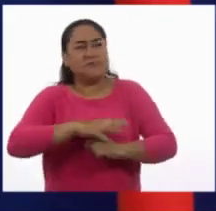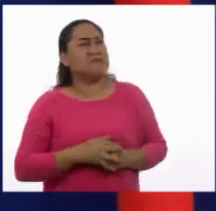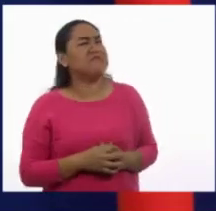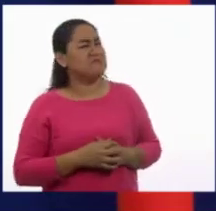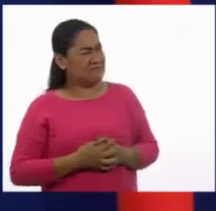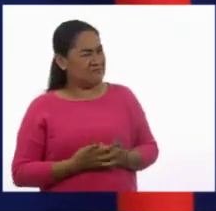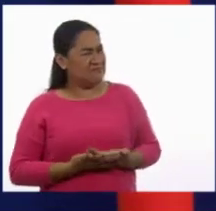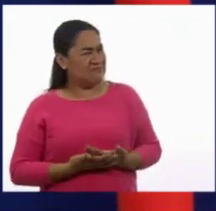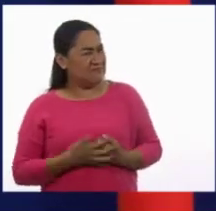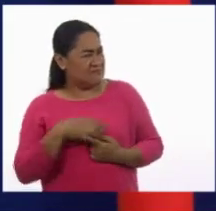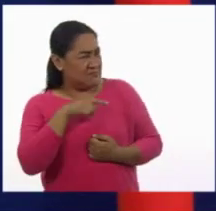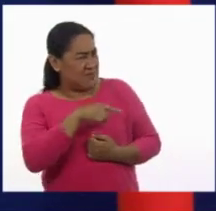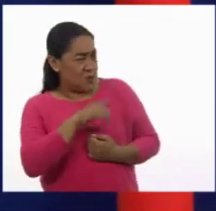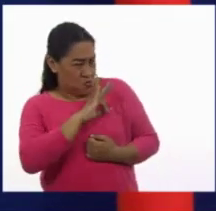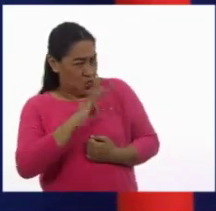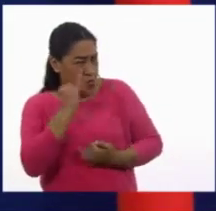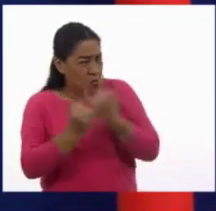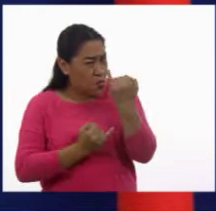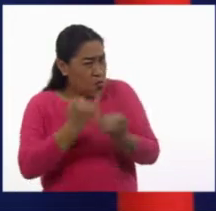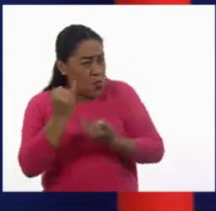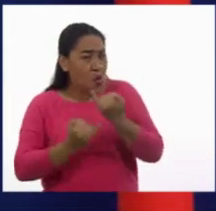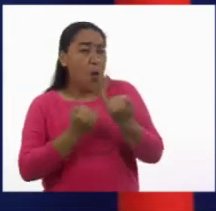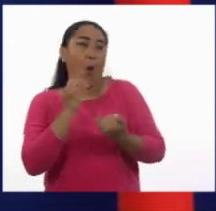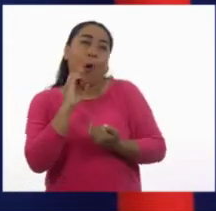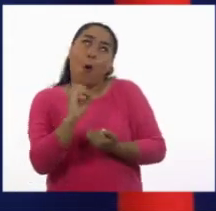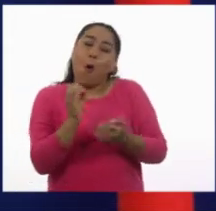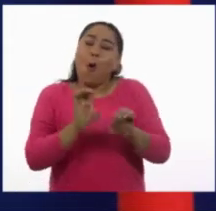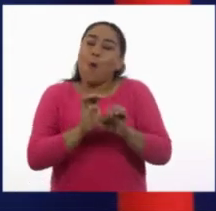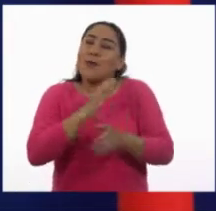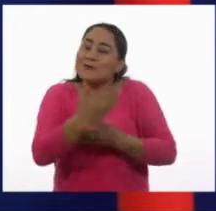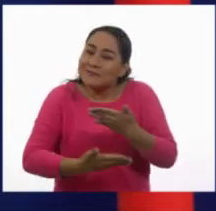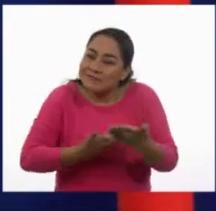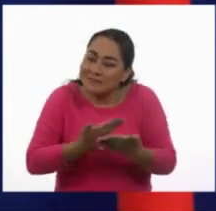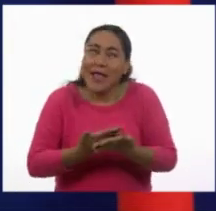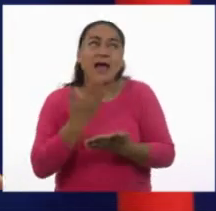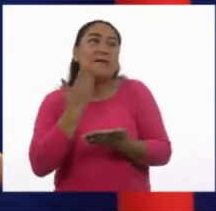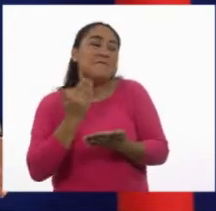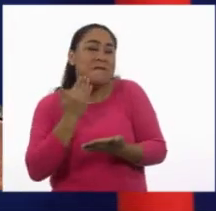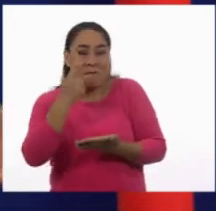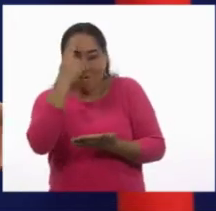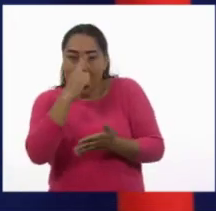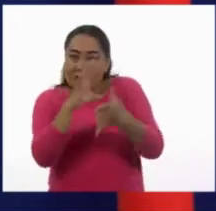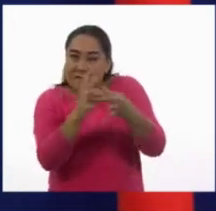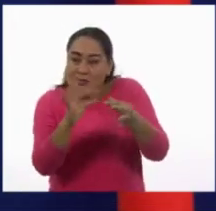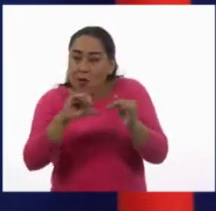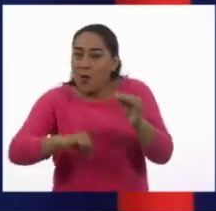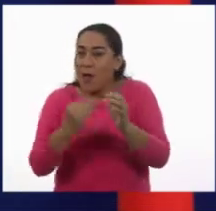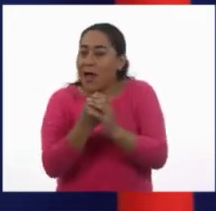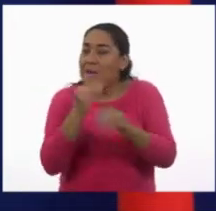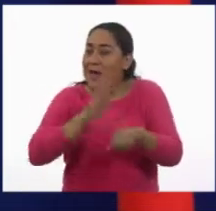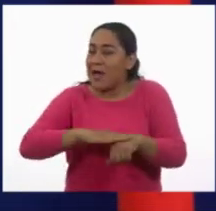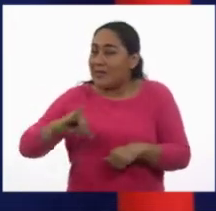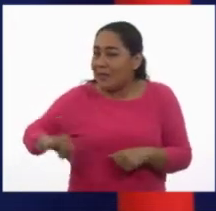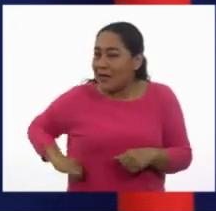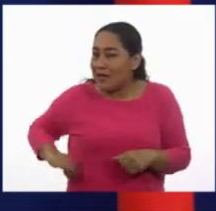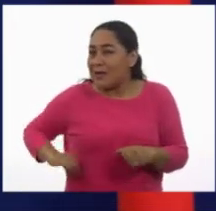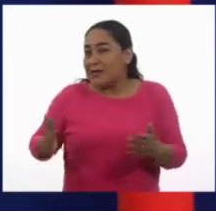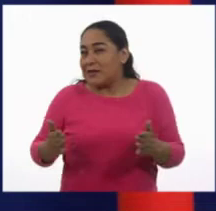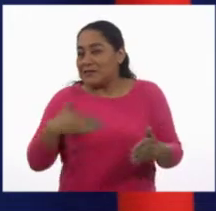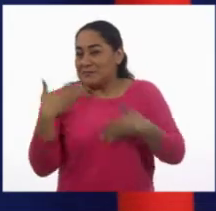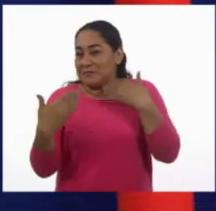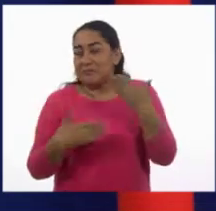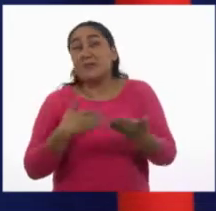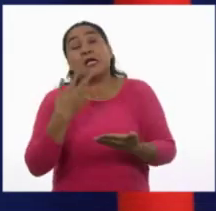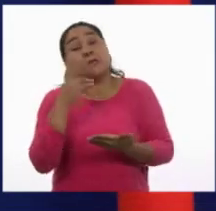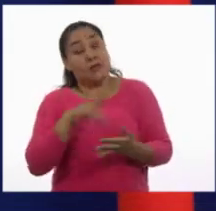de que juguemos? ¿O es una forma amable de decir que la actividad de hoy va a ser interesante y entretenida, pero importante para